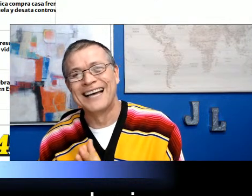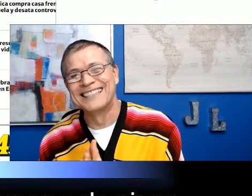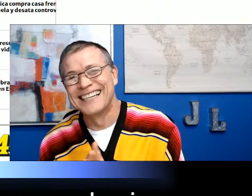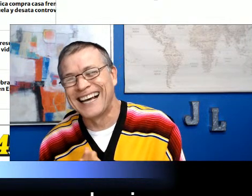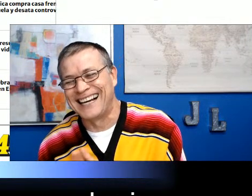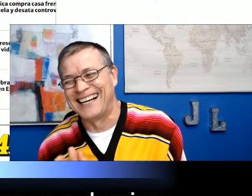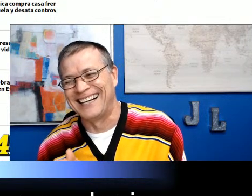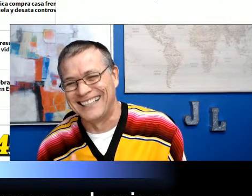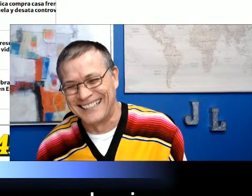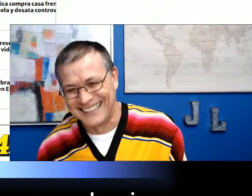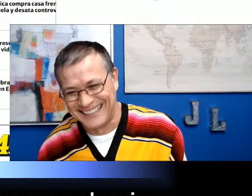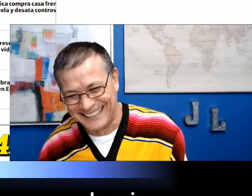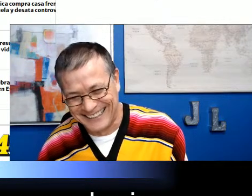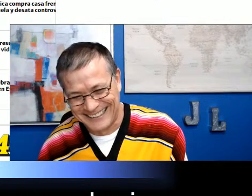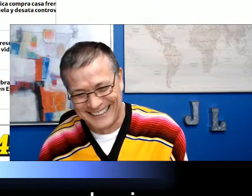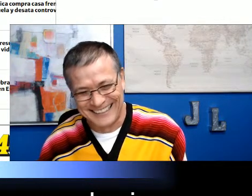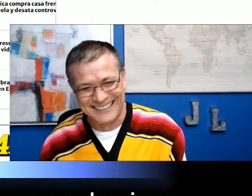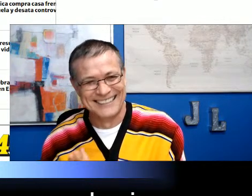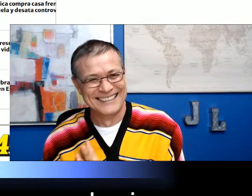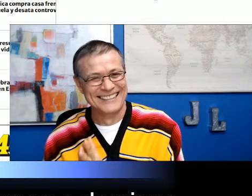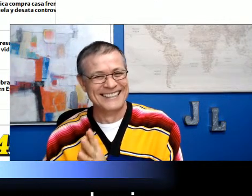escoba.